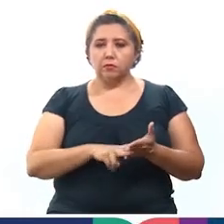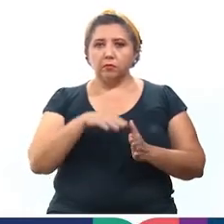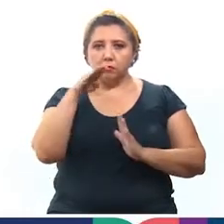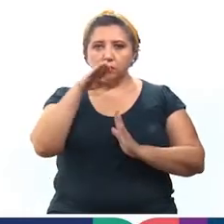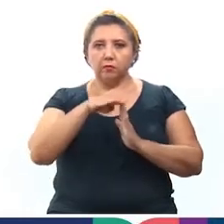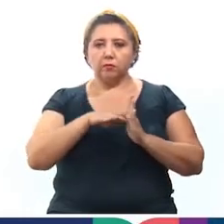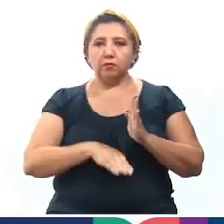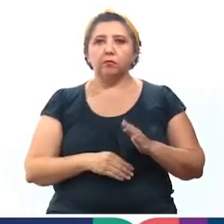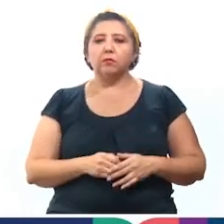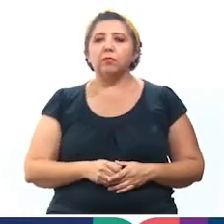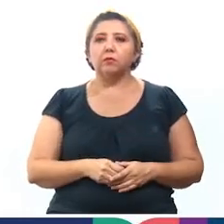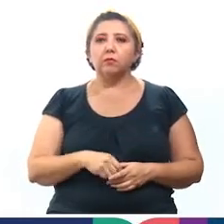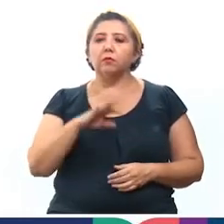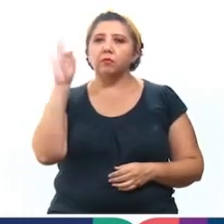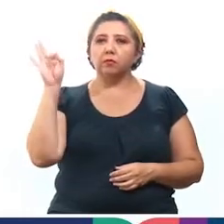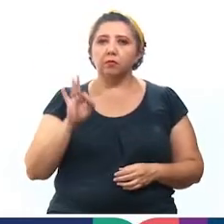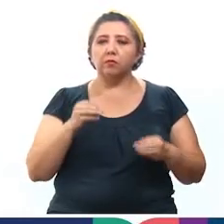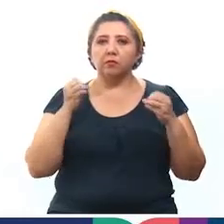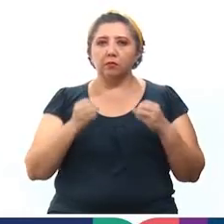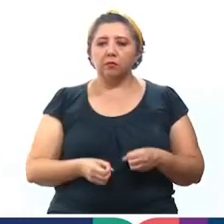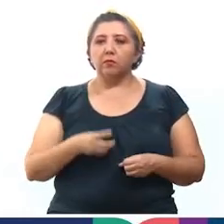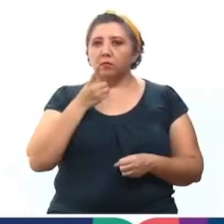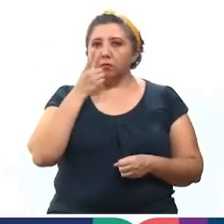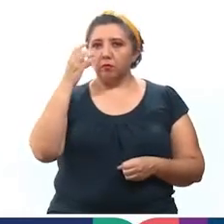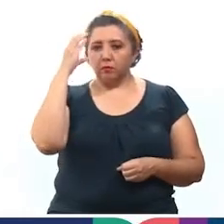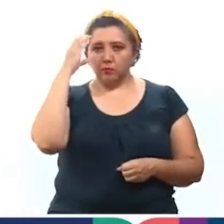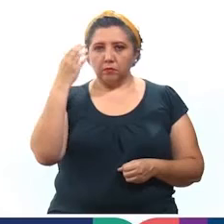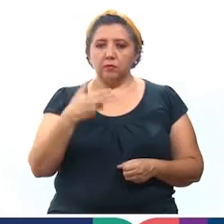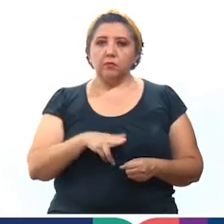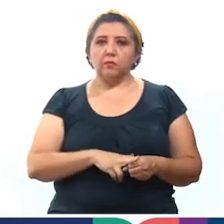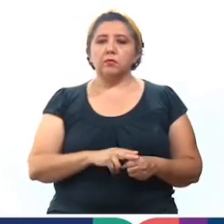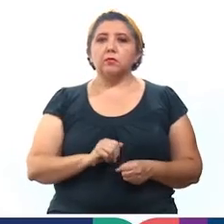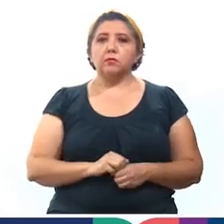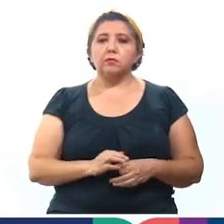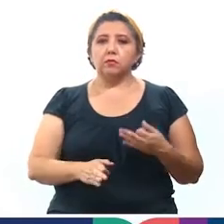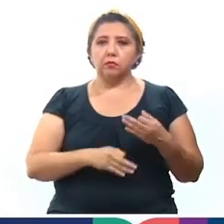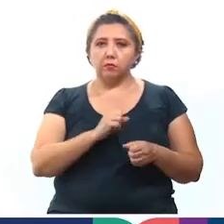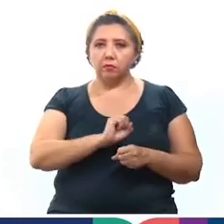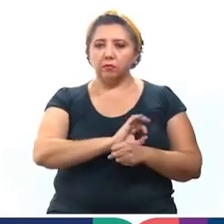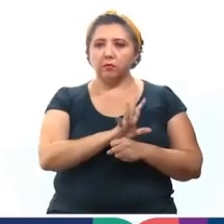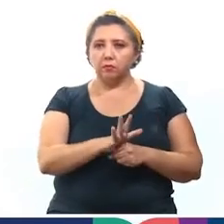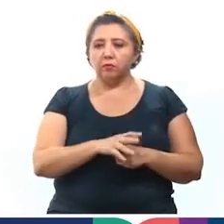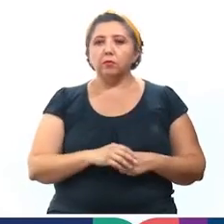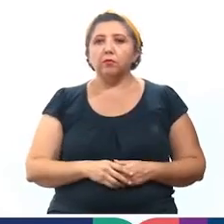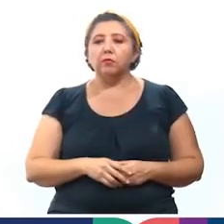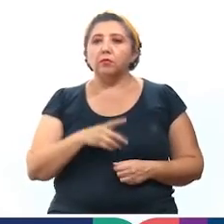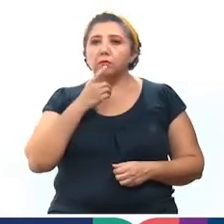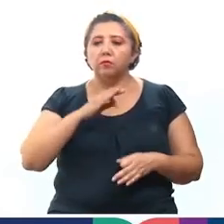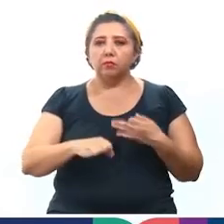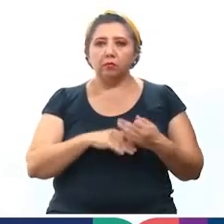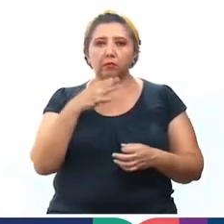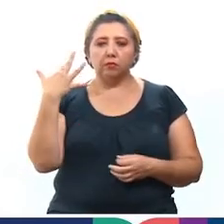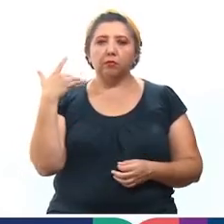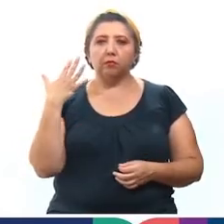y en descenso. El porcentaje de ocupación de camas de hospitalización total COVID más no COVID es